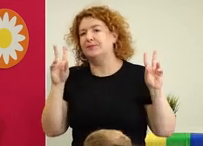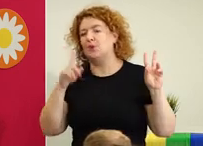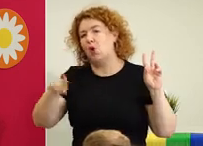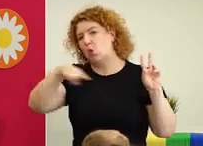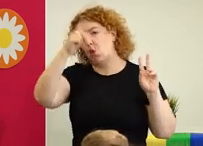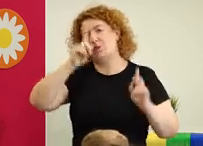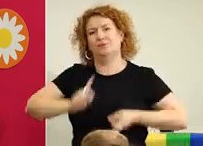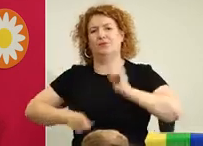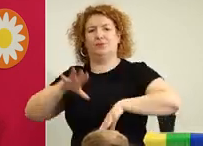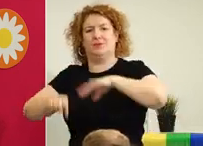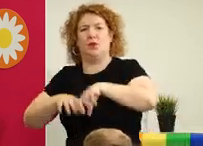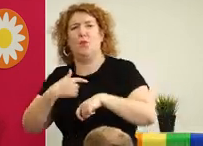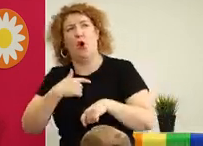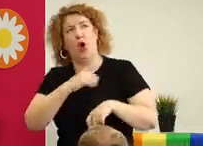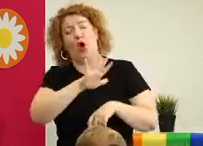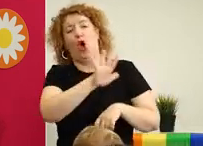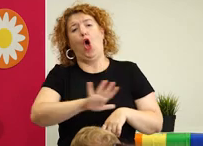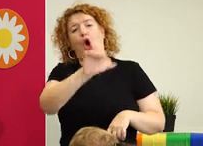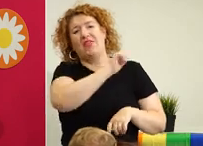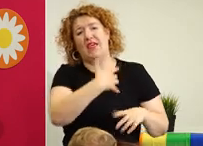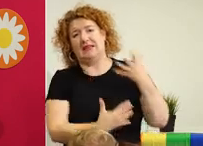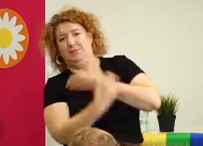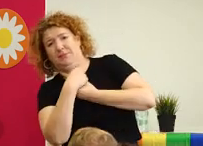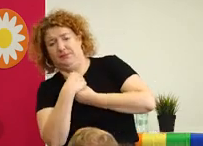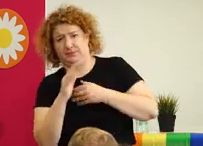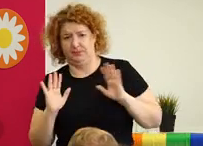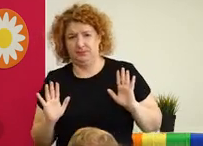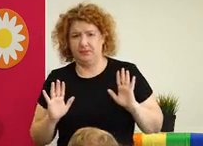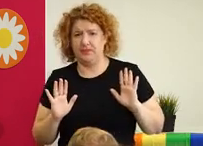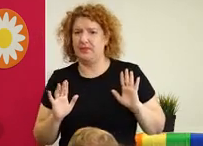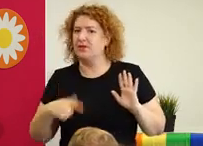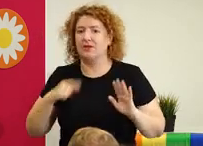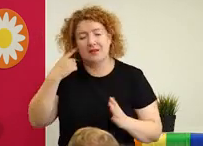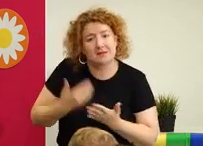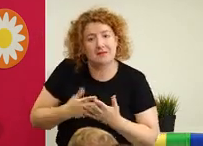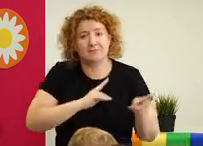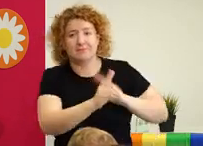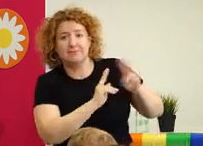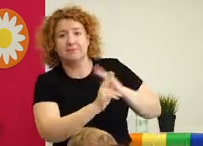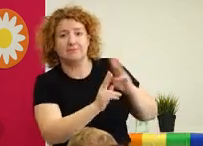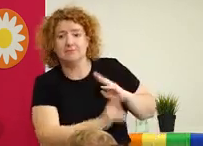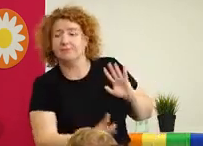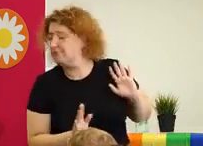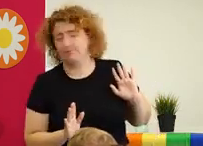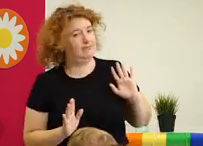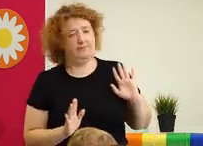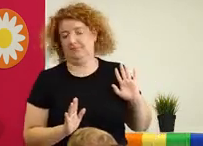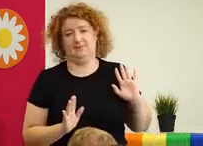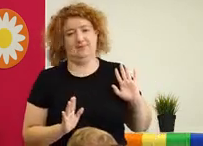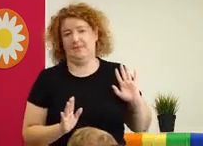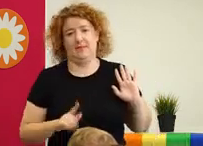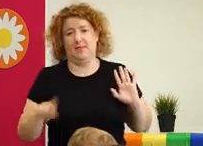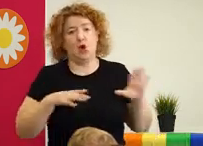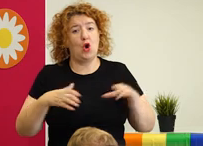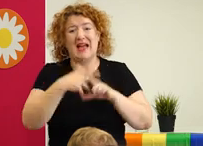colonialismo cultural, de injerencia occidental, ¿no? Entonces, lo que pasa es que tenemos que demostrarles que lo LGTB no es ajeno